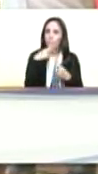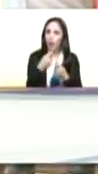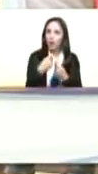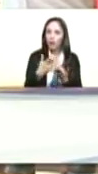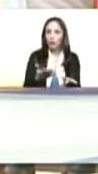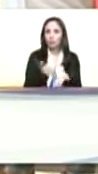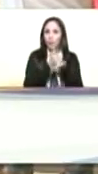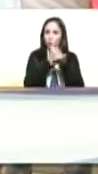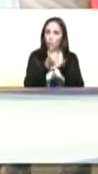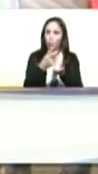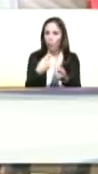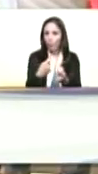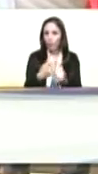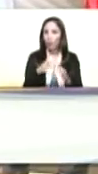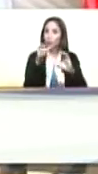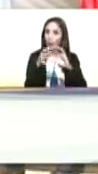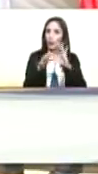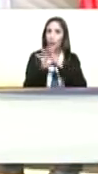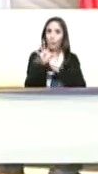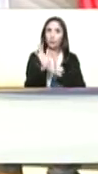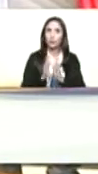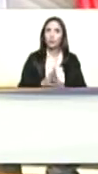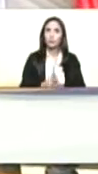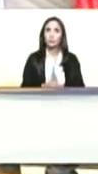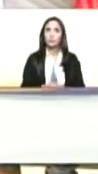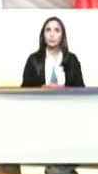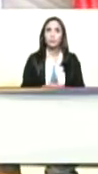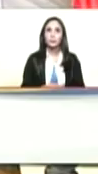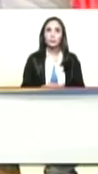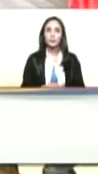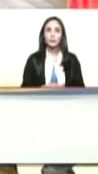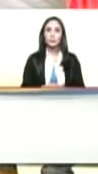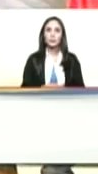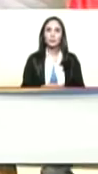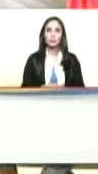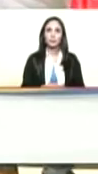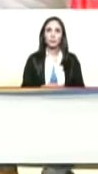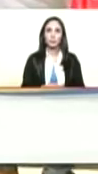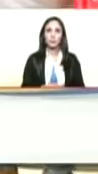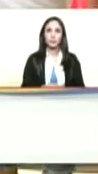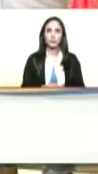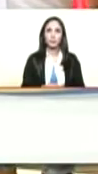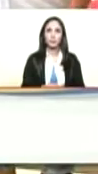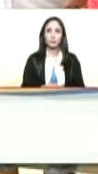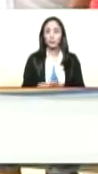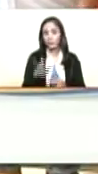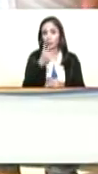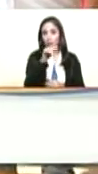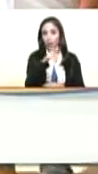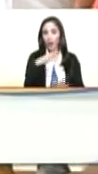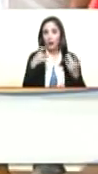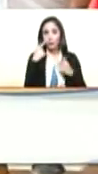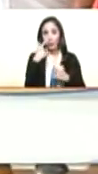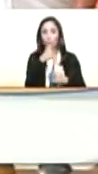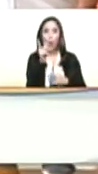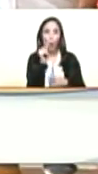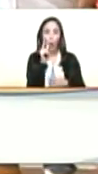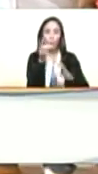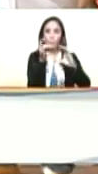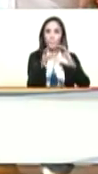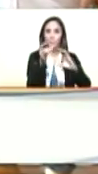familia. Con el carné de la patria. ¿Tienes tu carné de la patria ahí? ¿Ah? Freddy Bernal, mira. Sacó su carné de la patria